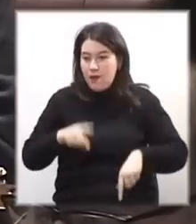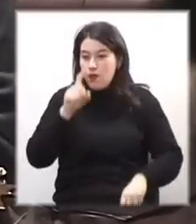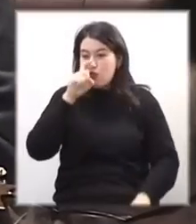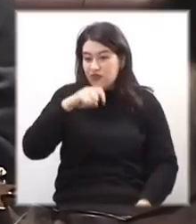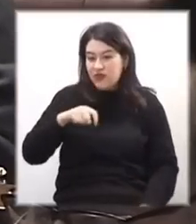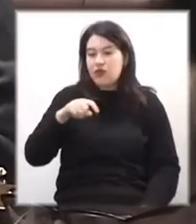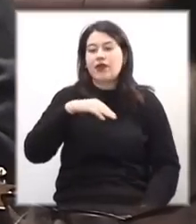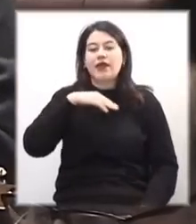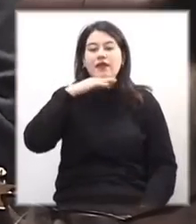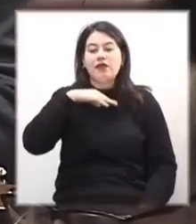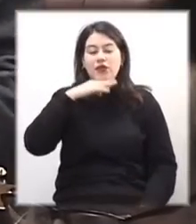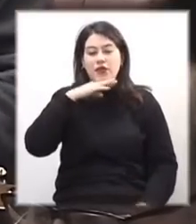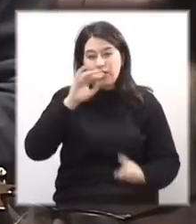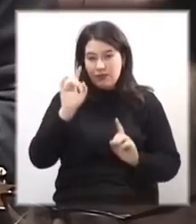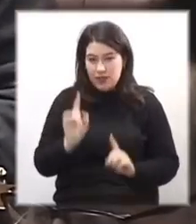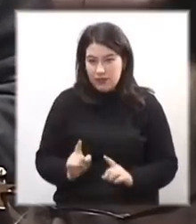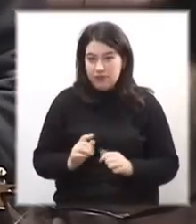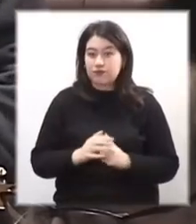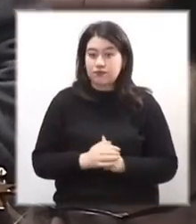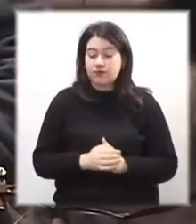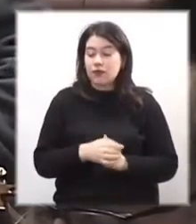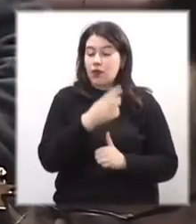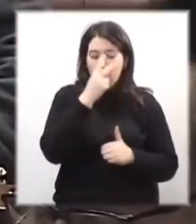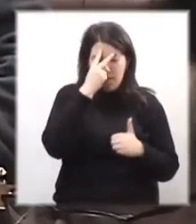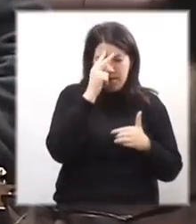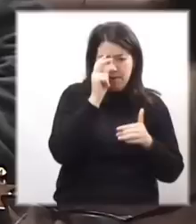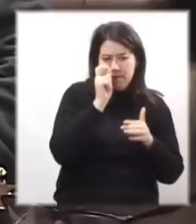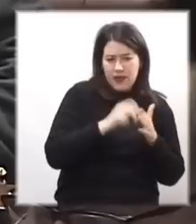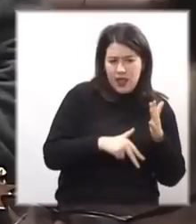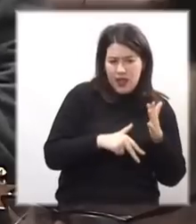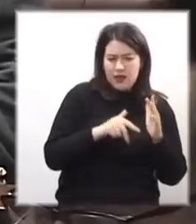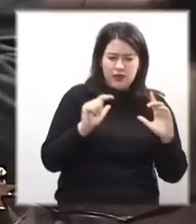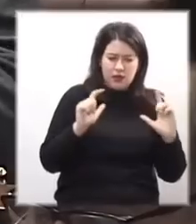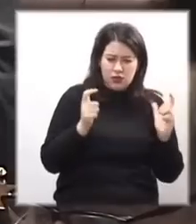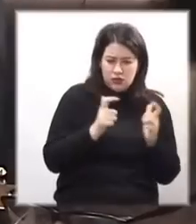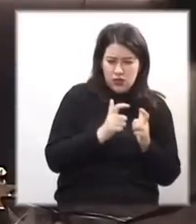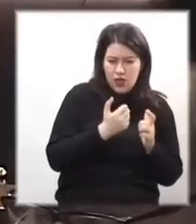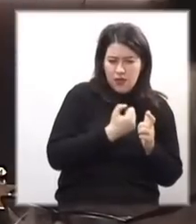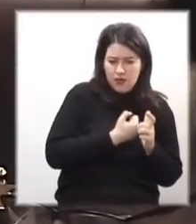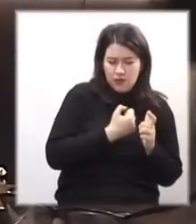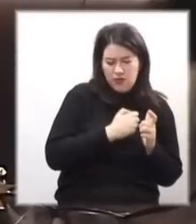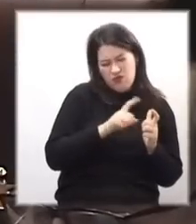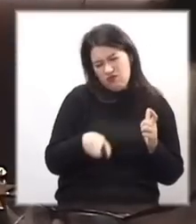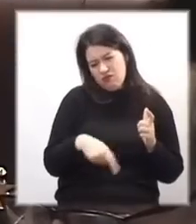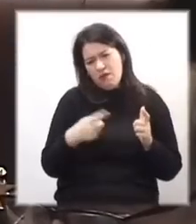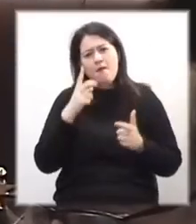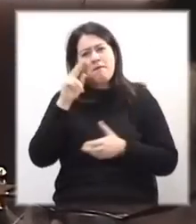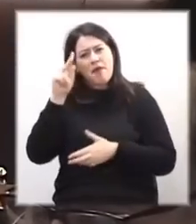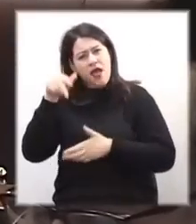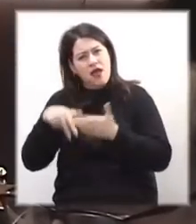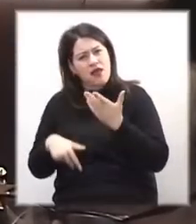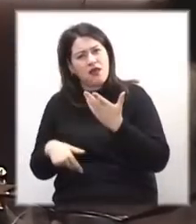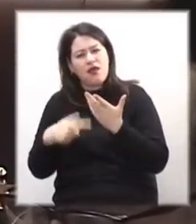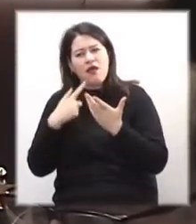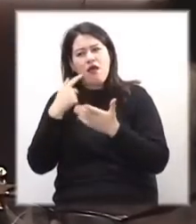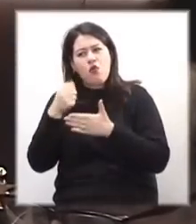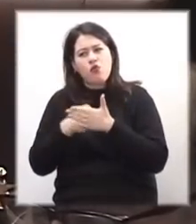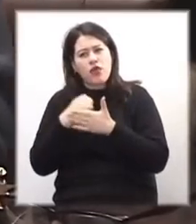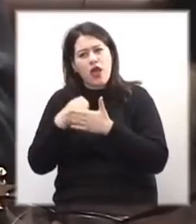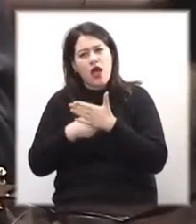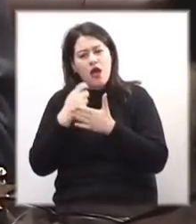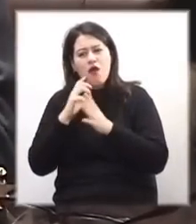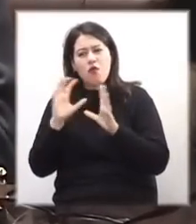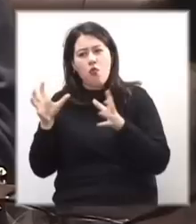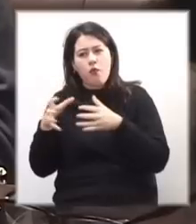zona metropolitana. O sea, pasamos de un plan para reducir los homicidios a un plan para combatir a